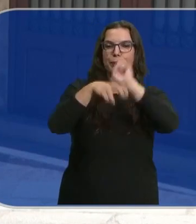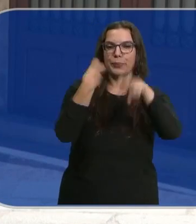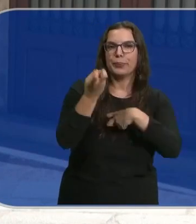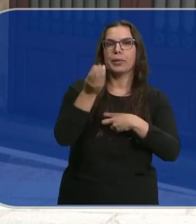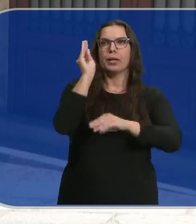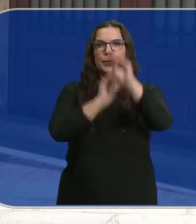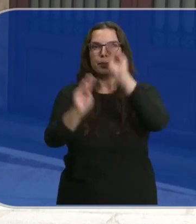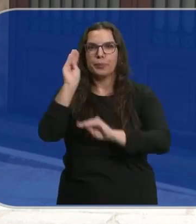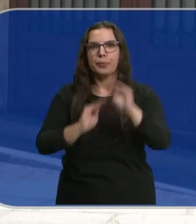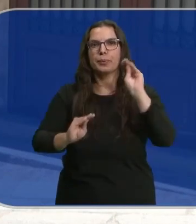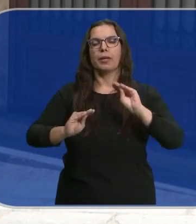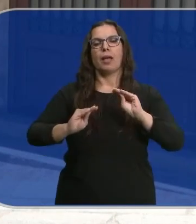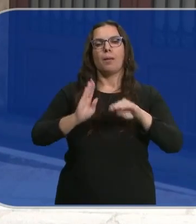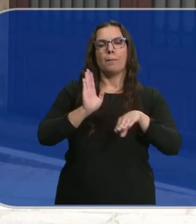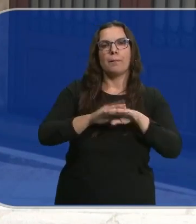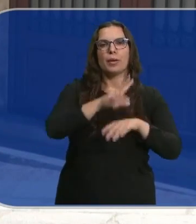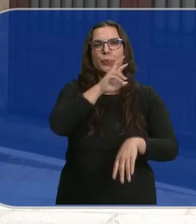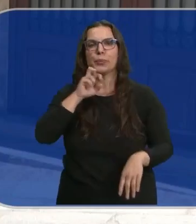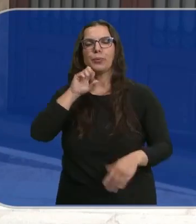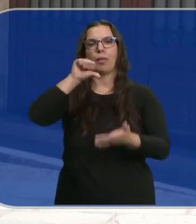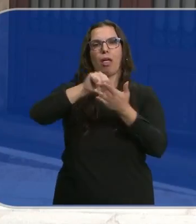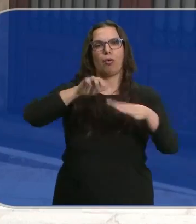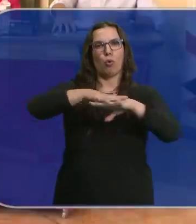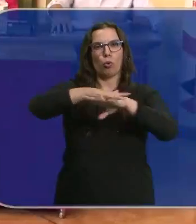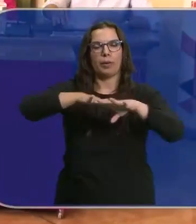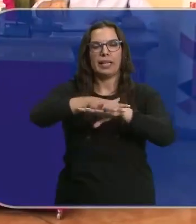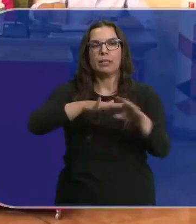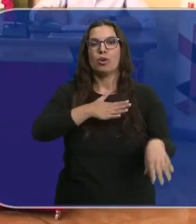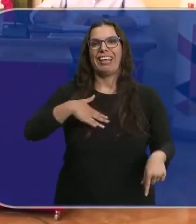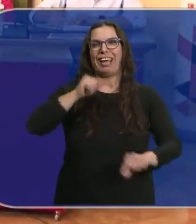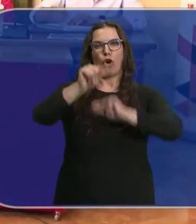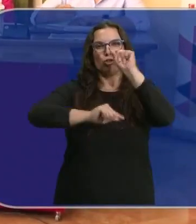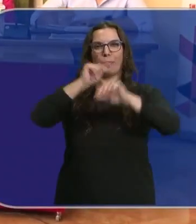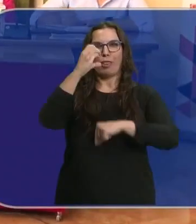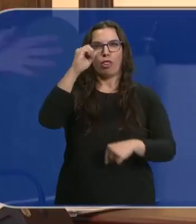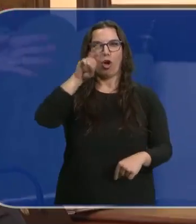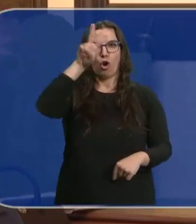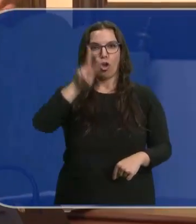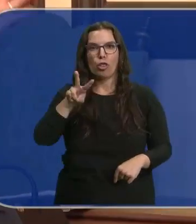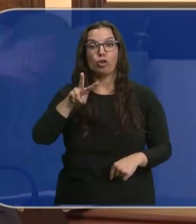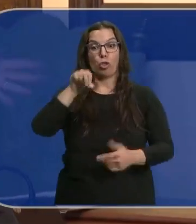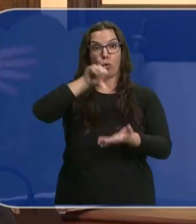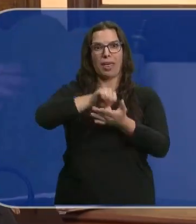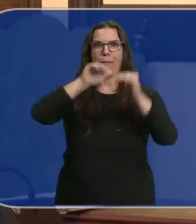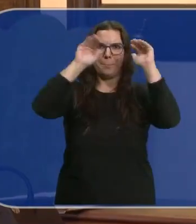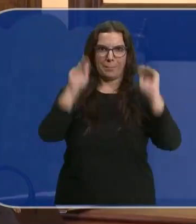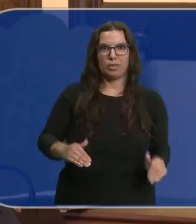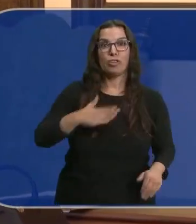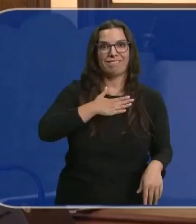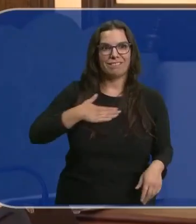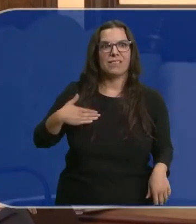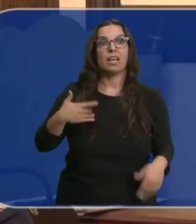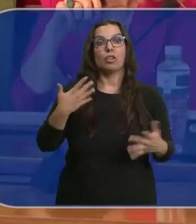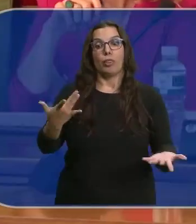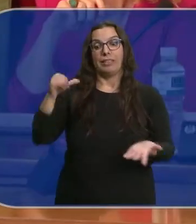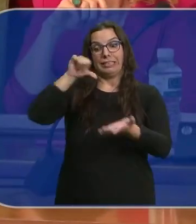la rehabilitación y la regeneración urbana. Se quiere reducir las emisiones de CO2 que lanzan las ciudades. Para ello, en